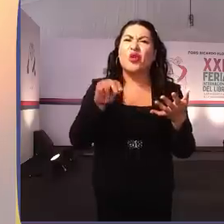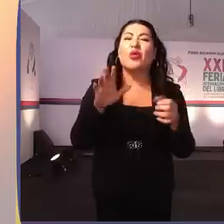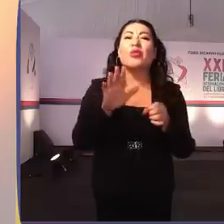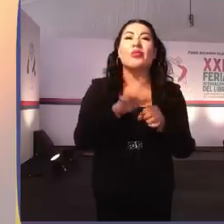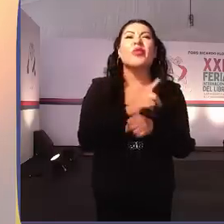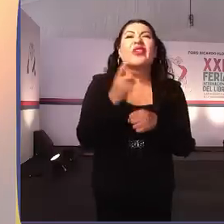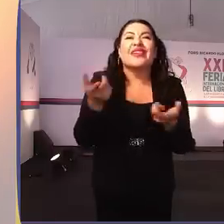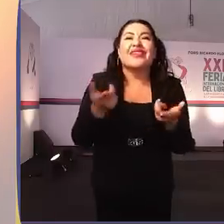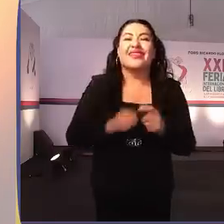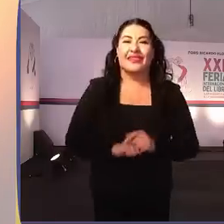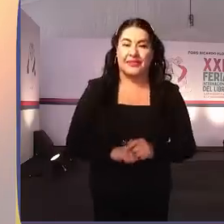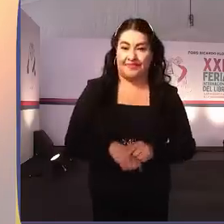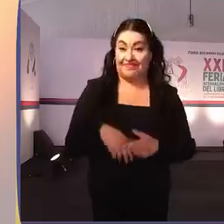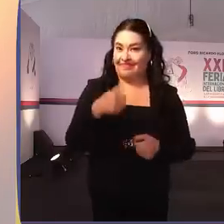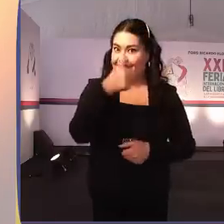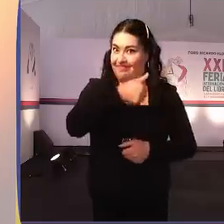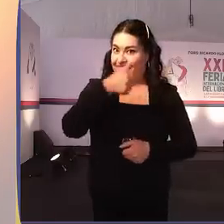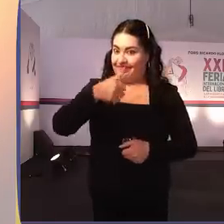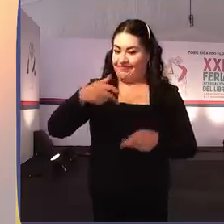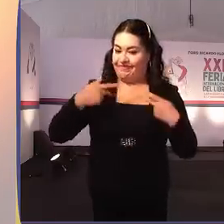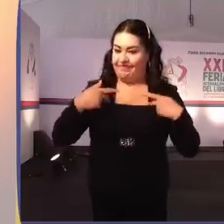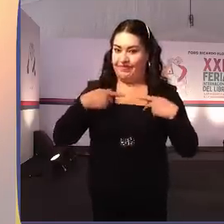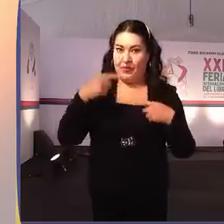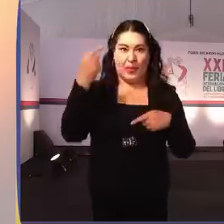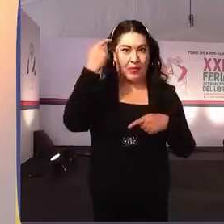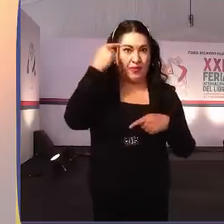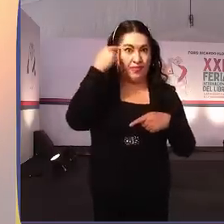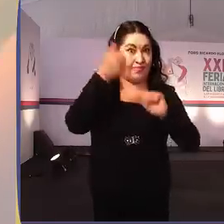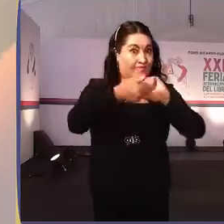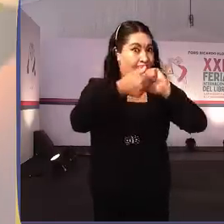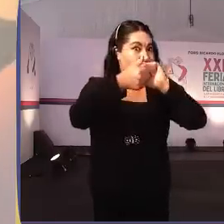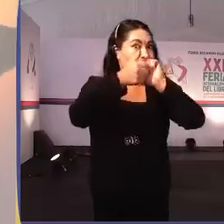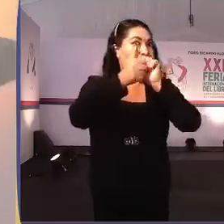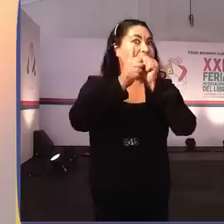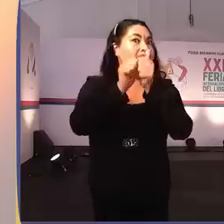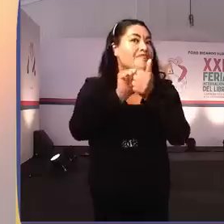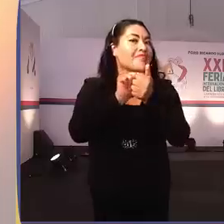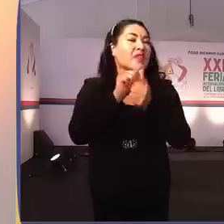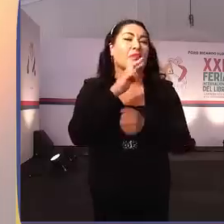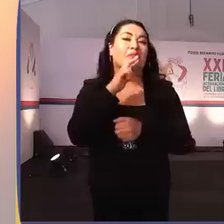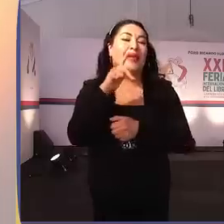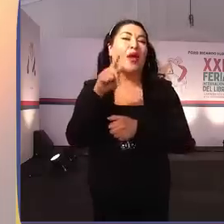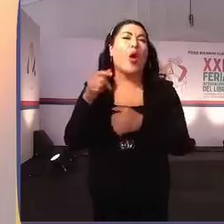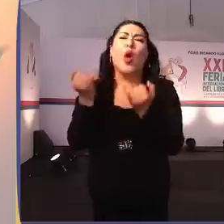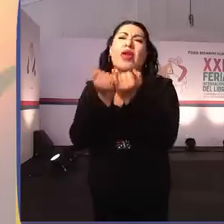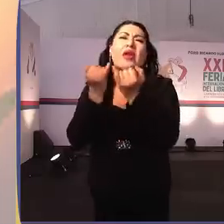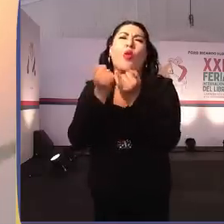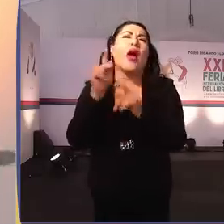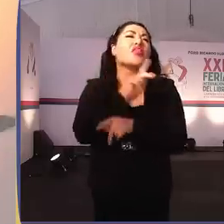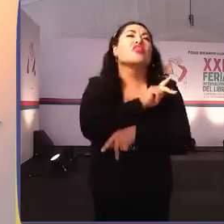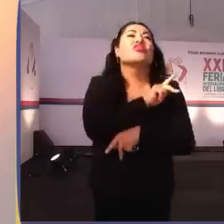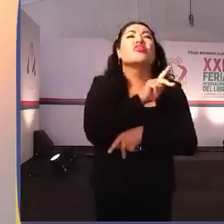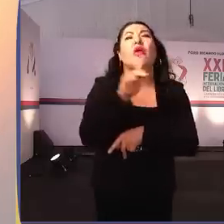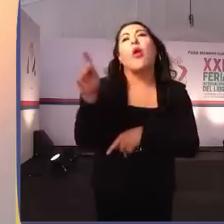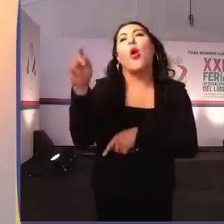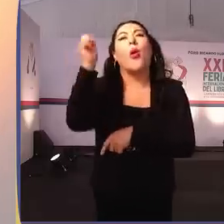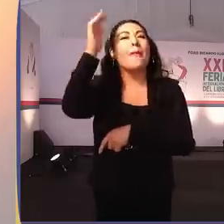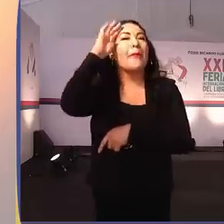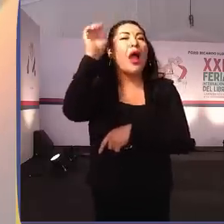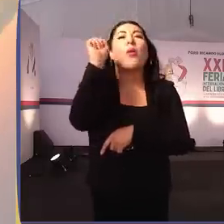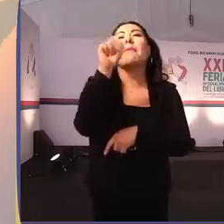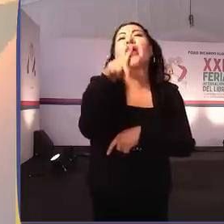más de uno cambia su forma de pensar y lo mejor es pensar como los demás. Ser borrego, pues es